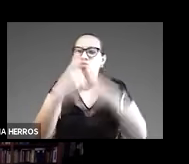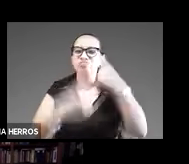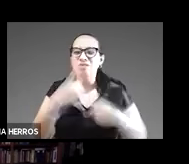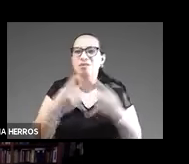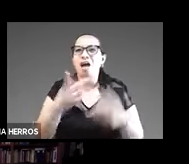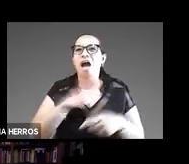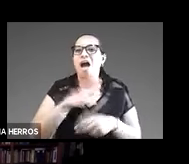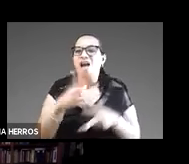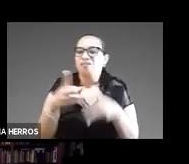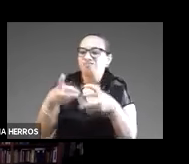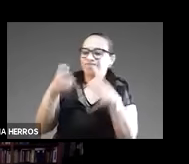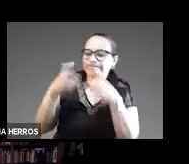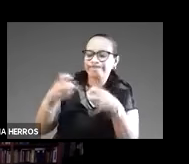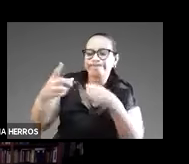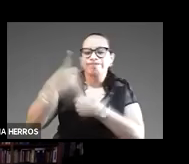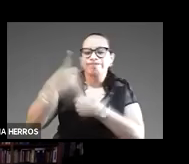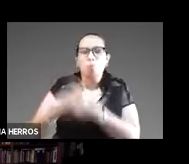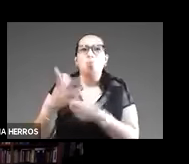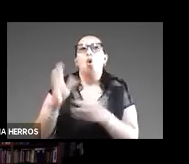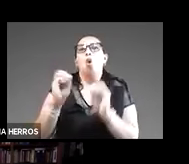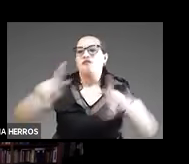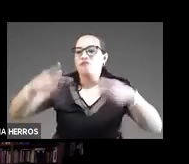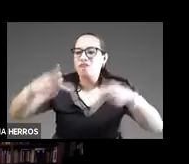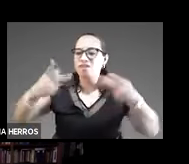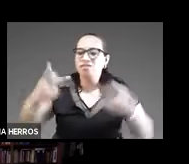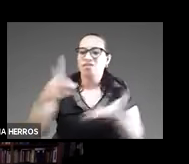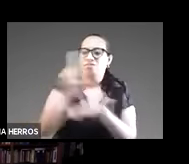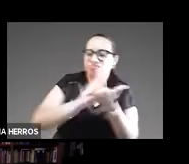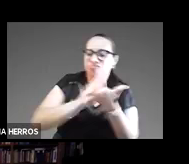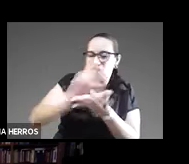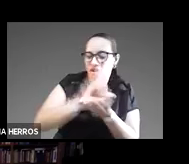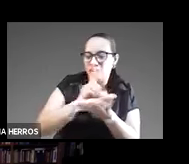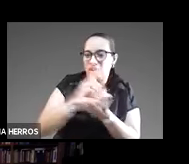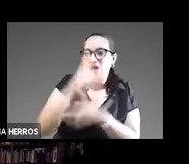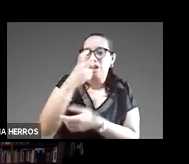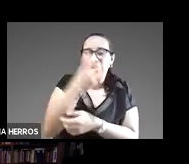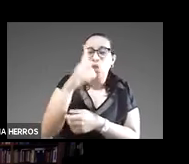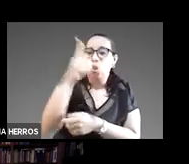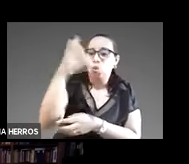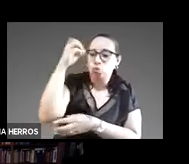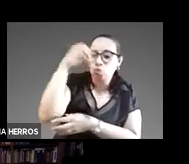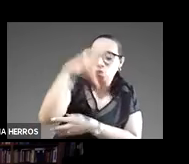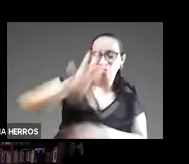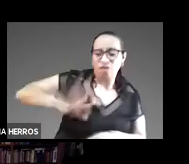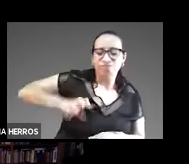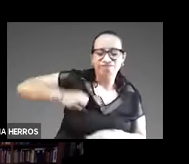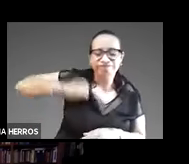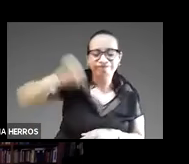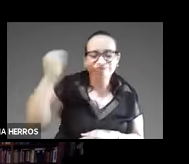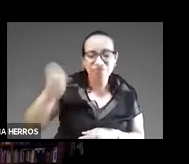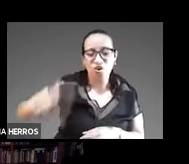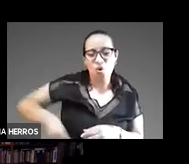delictivas locales como narcomenudeo. La lámpara y el esfuerzo público de una